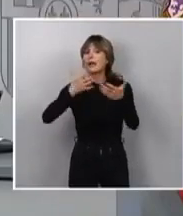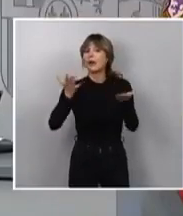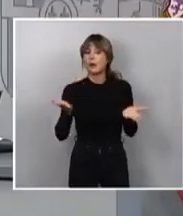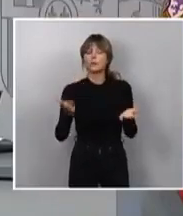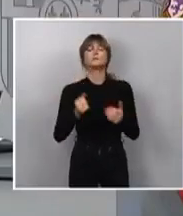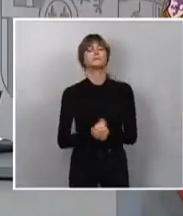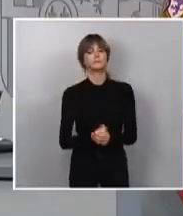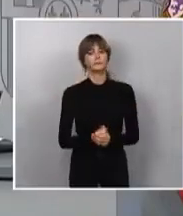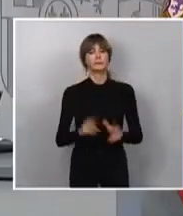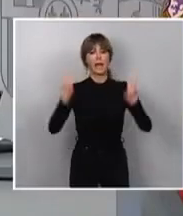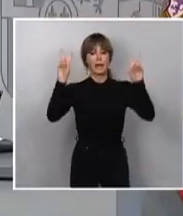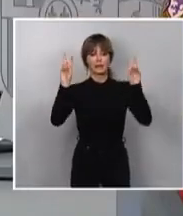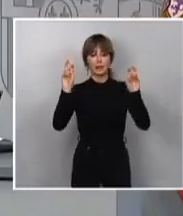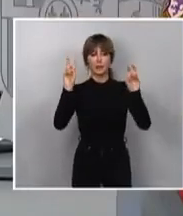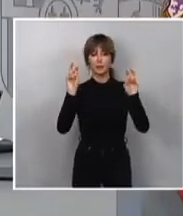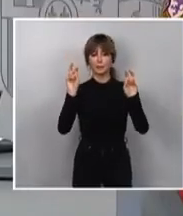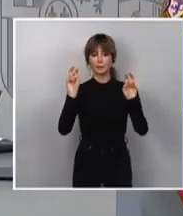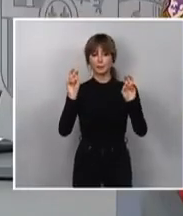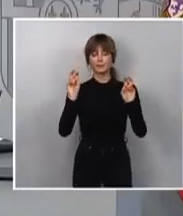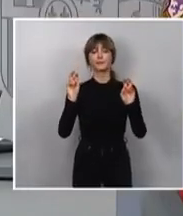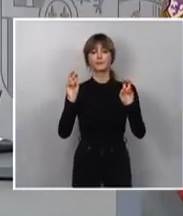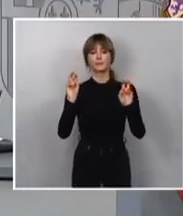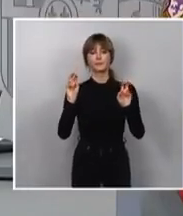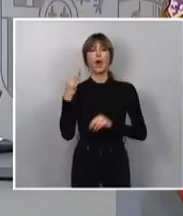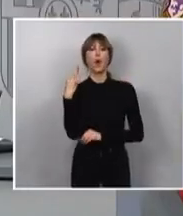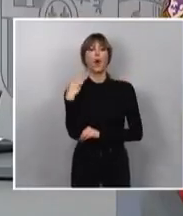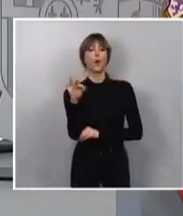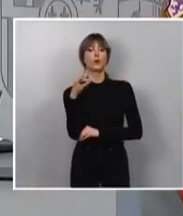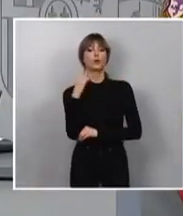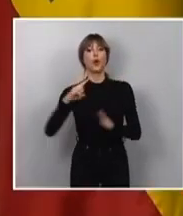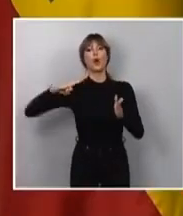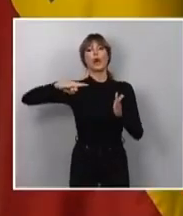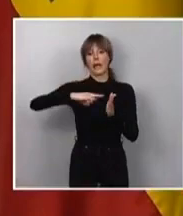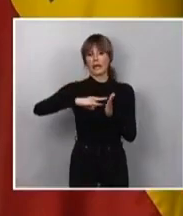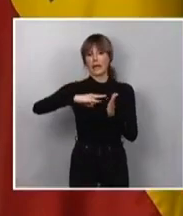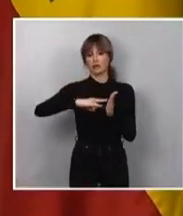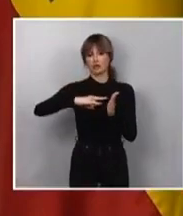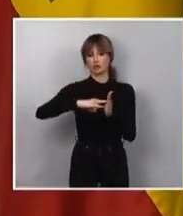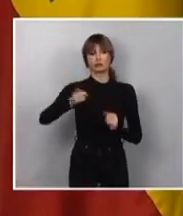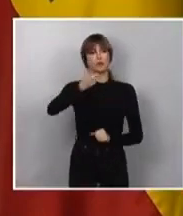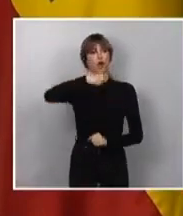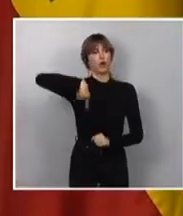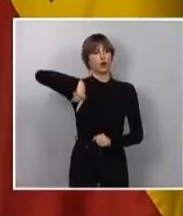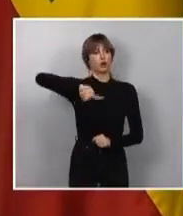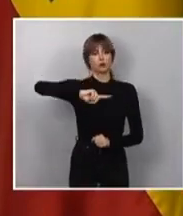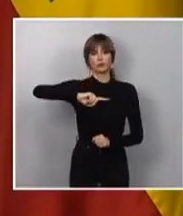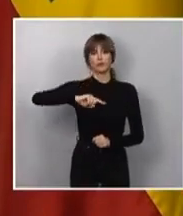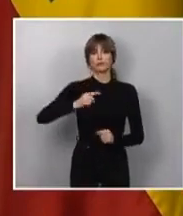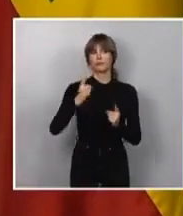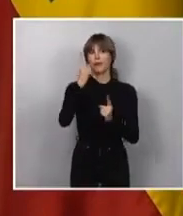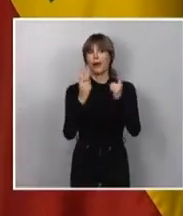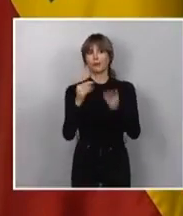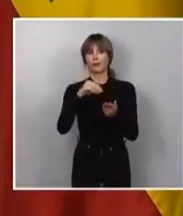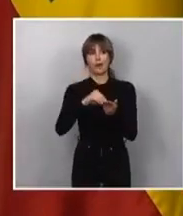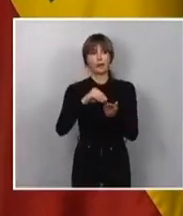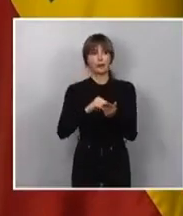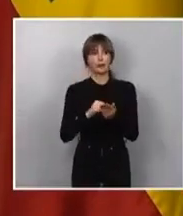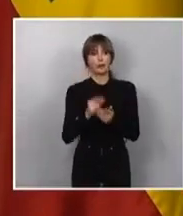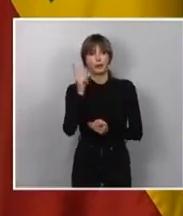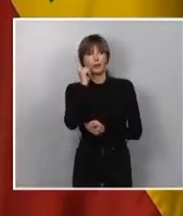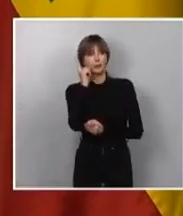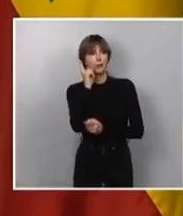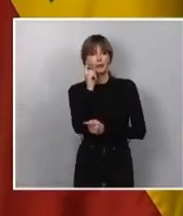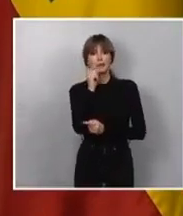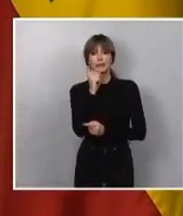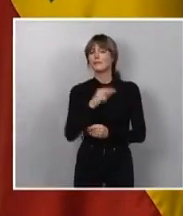cortoplacista y al mismo tiempo que se ha hecho se ha ido alargando la de jubilación lo cual ha afectado al desempleo juvenil